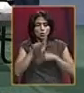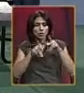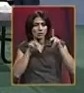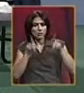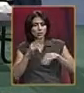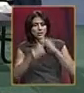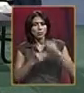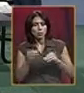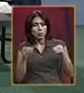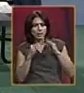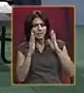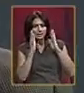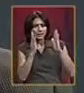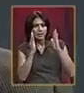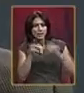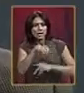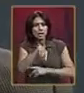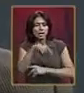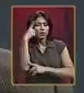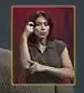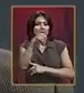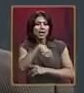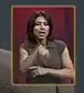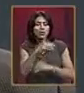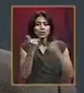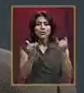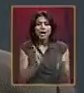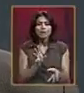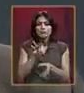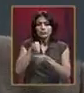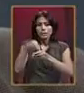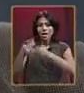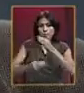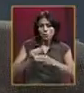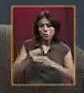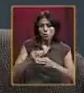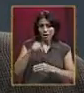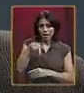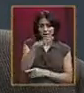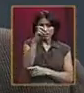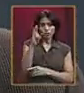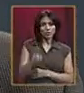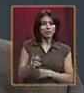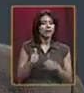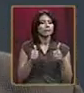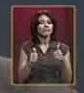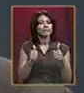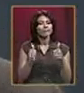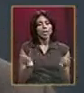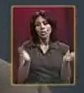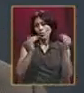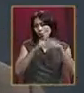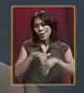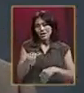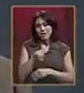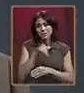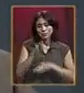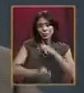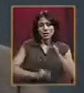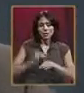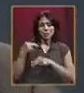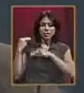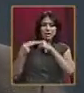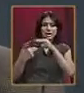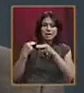se han integrado más a ese mundo, ¿verdad? Aquí en Costa Rica, dichosamente, no tenemos ese mismo tipo de herencias